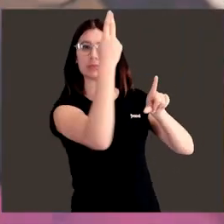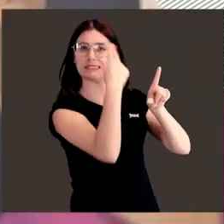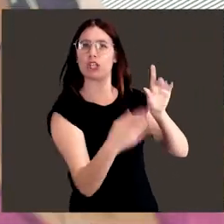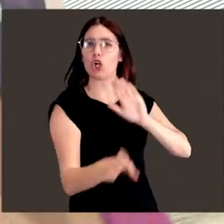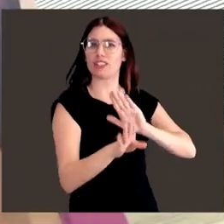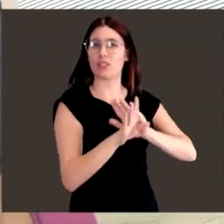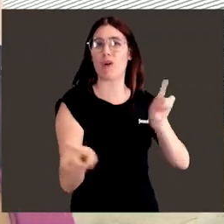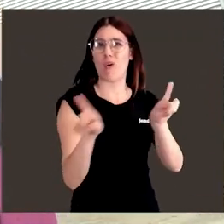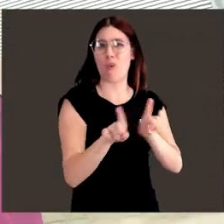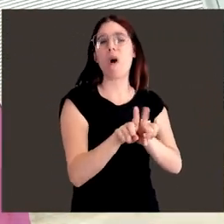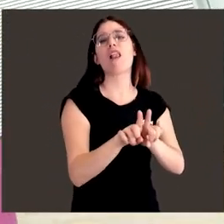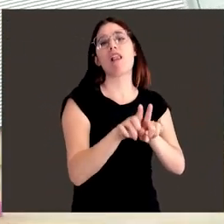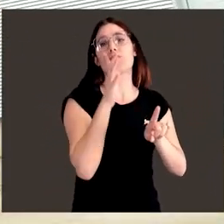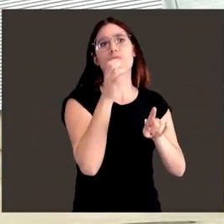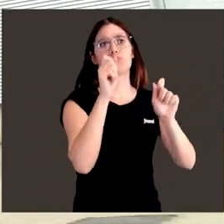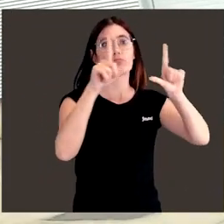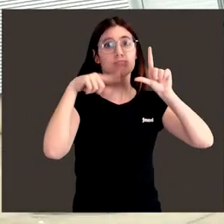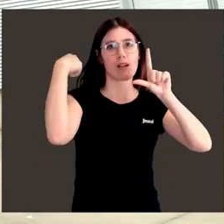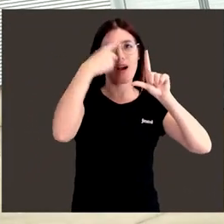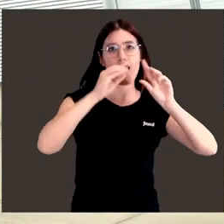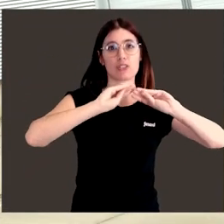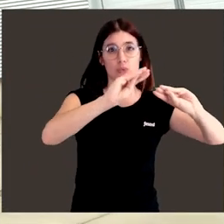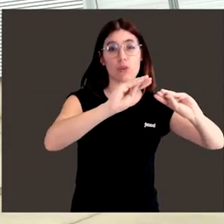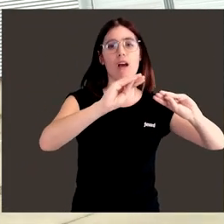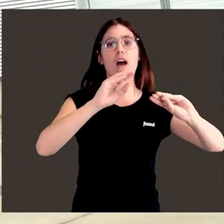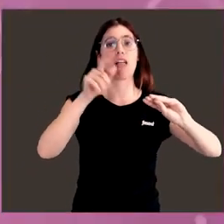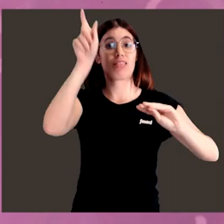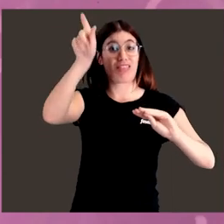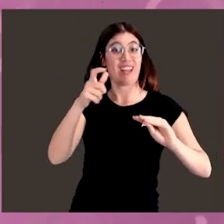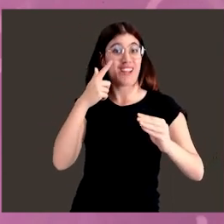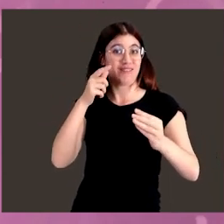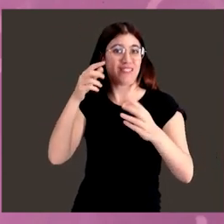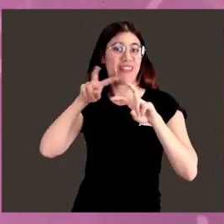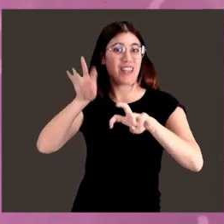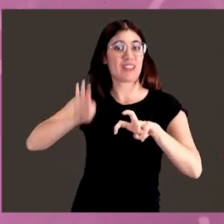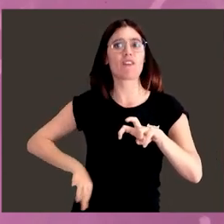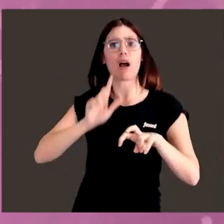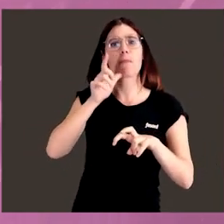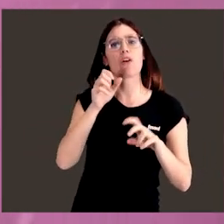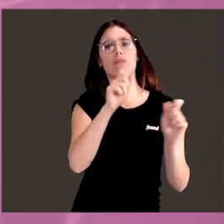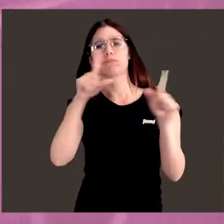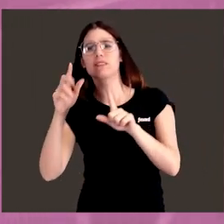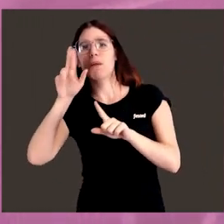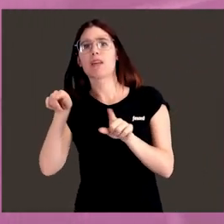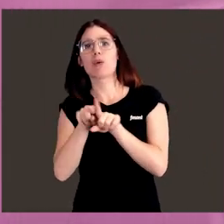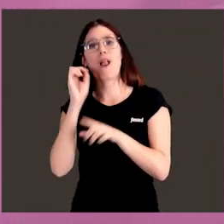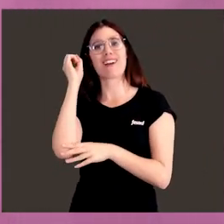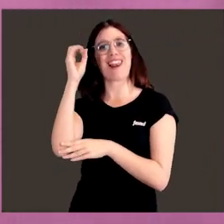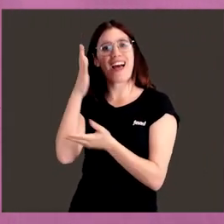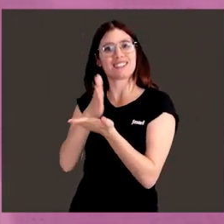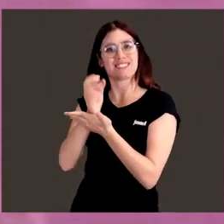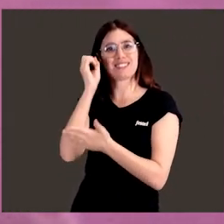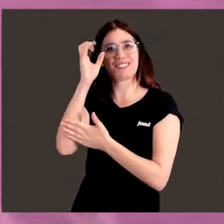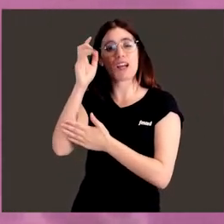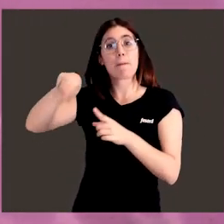plasmar el retrato de Alicia Sintes con estilo ilustrativo en primer plano y en segundo plano una escena de Alicia dando clases de física, junto con